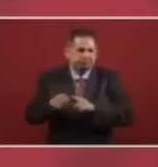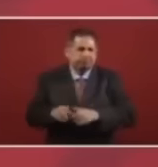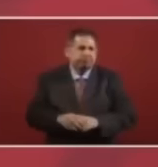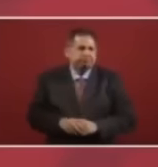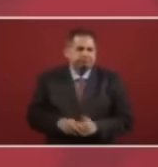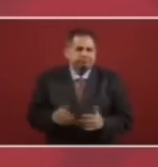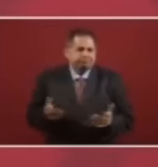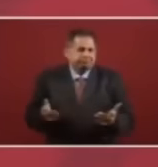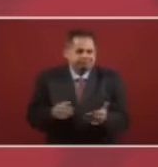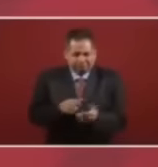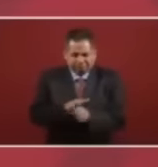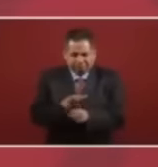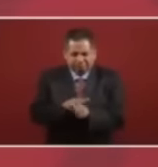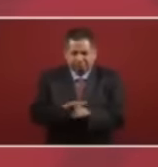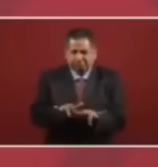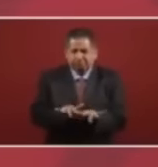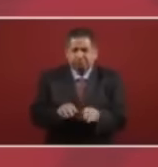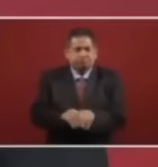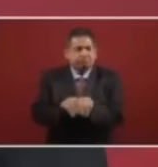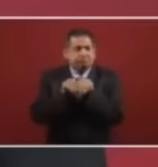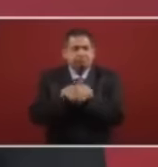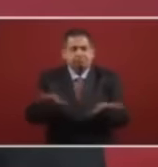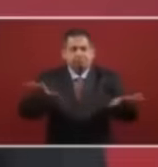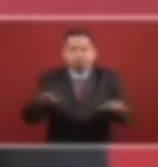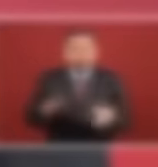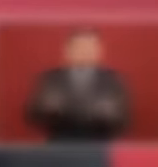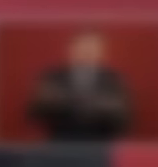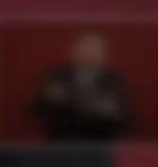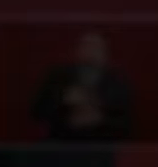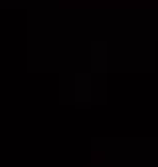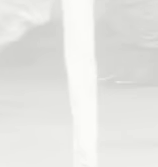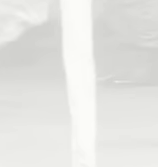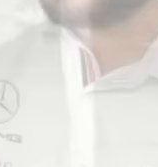¿Qué más le puedo pedir a la vida?